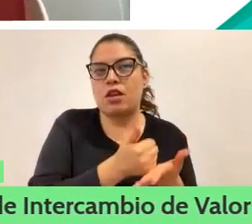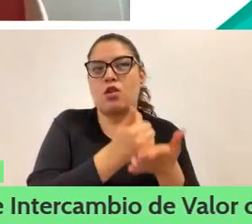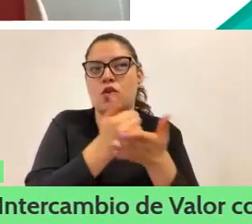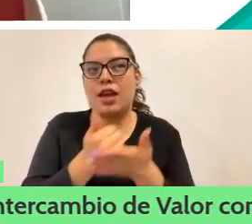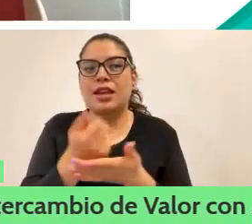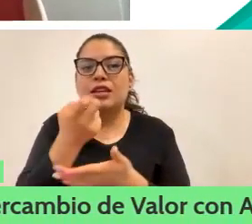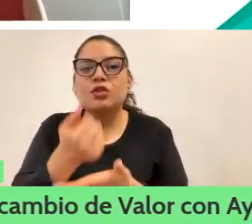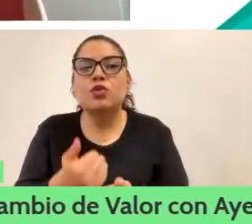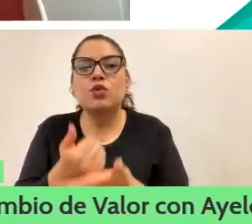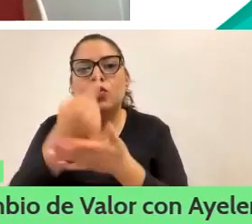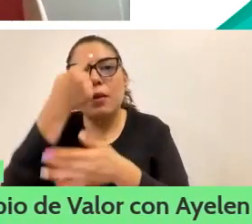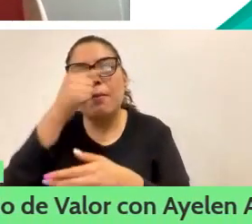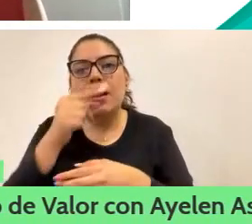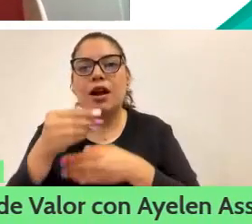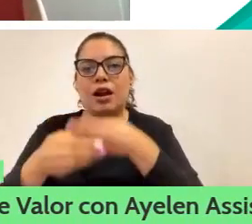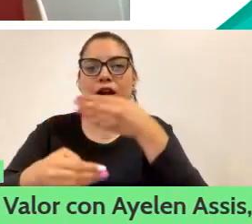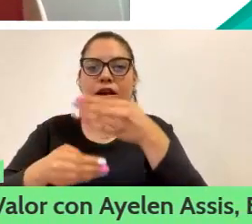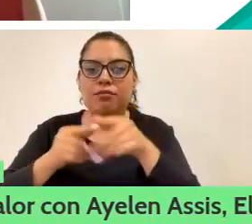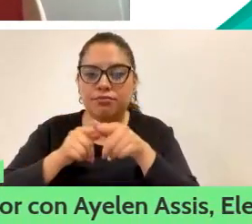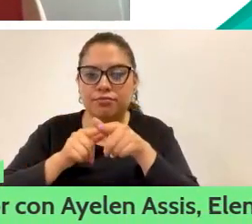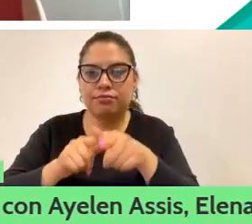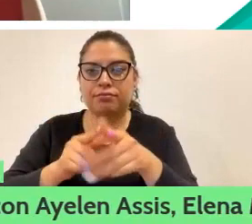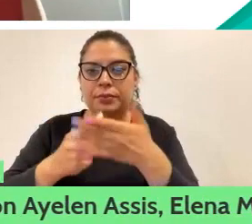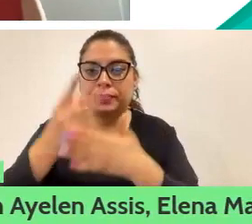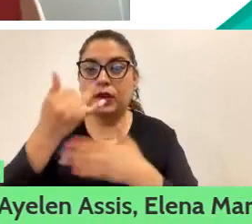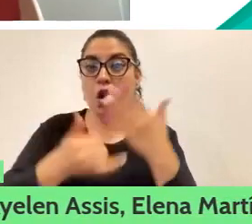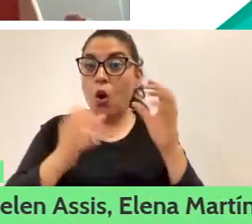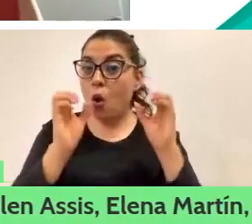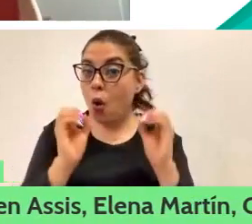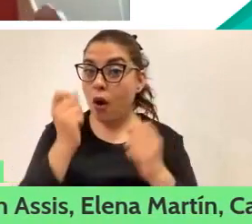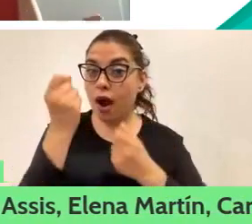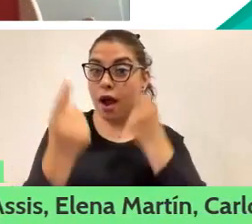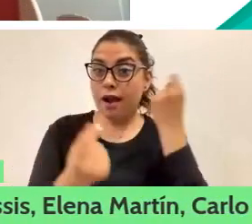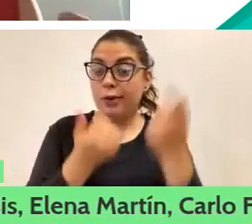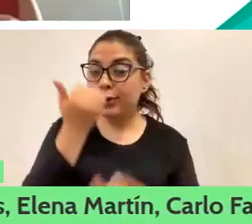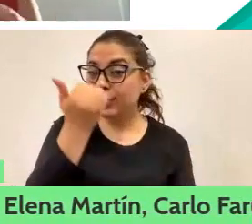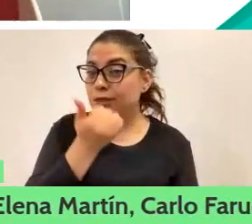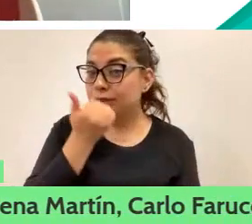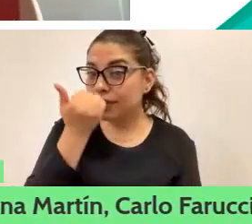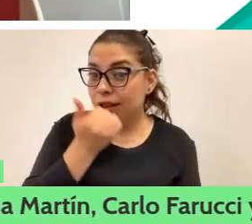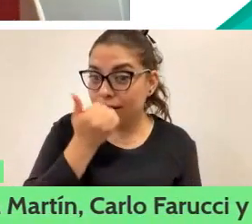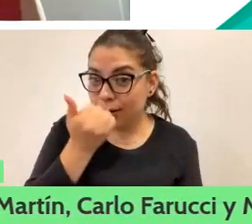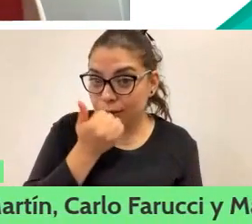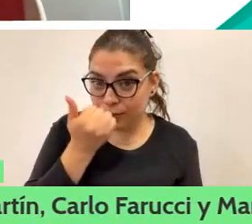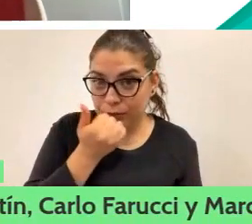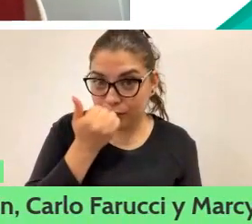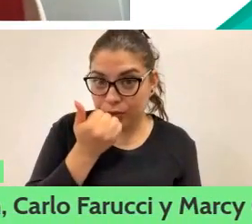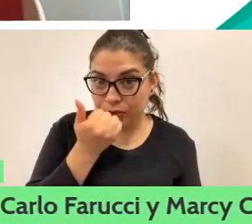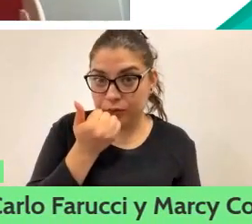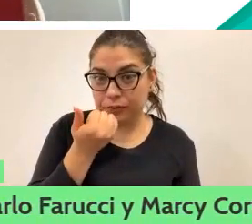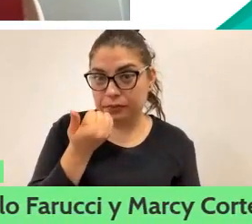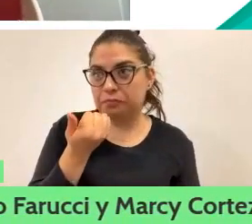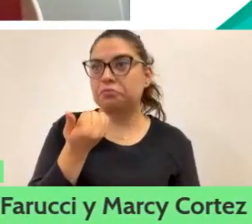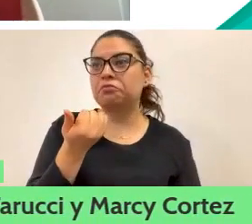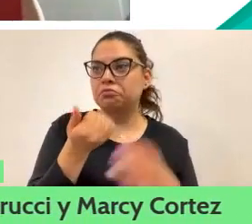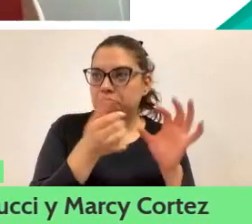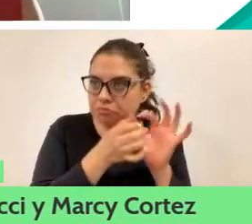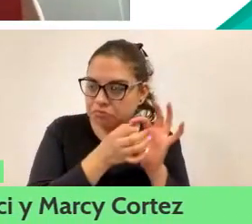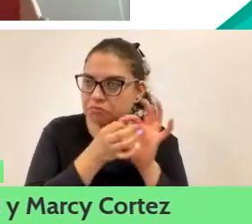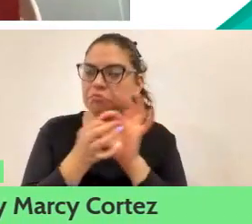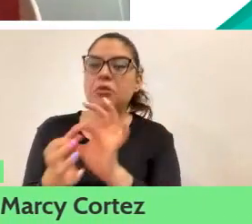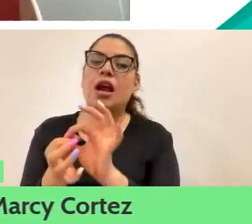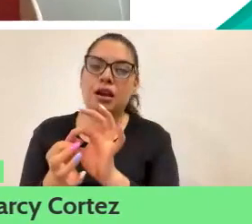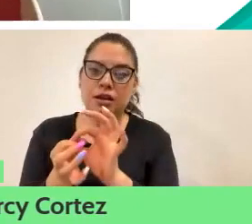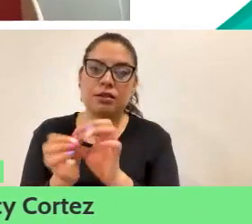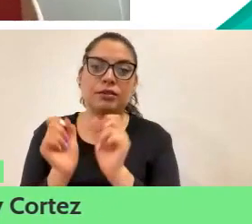proyecto. Hay, por ejemplo, estudiantes que sus tesis están ahora conectadas con proyectos sociales. Hay organizaciones que hacen